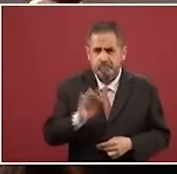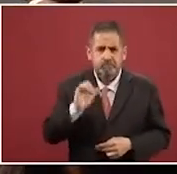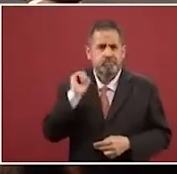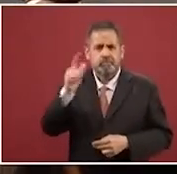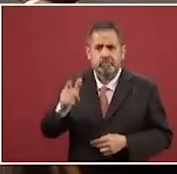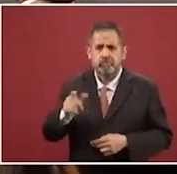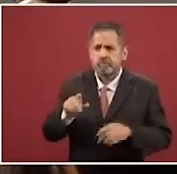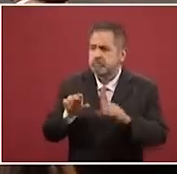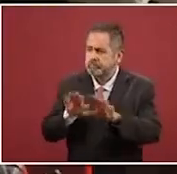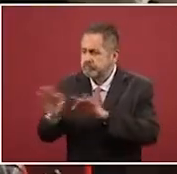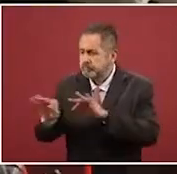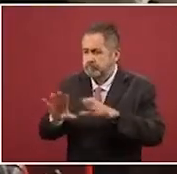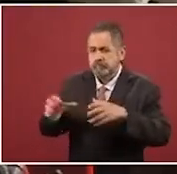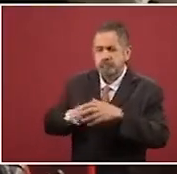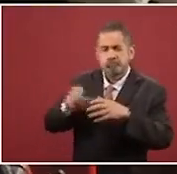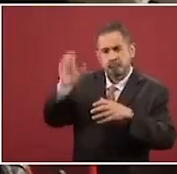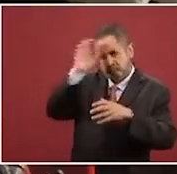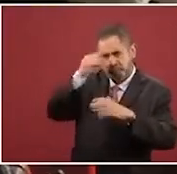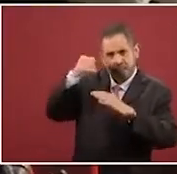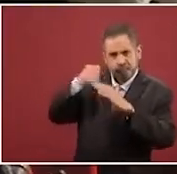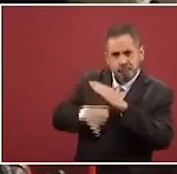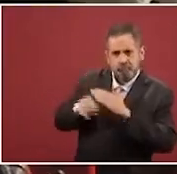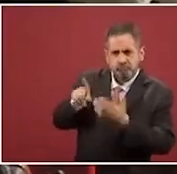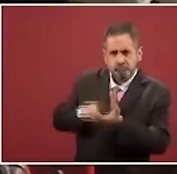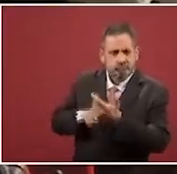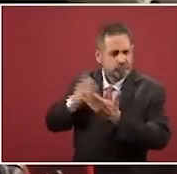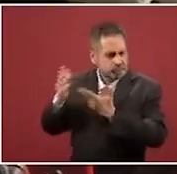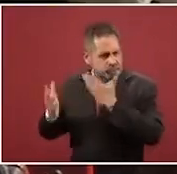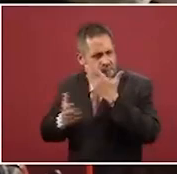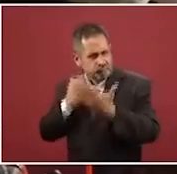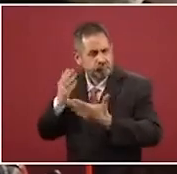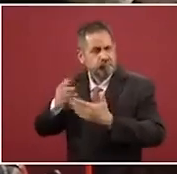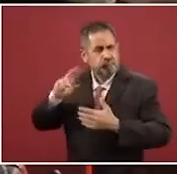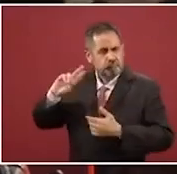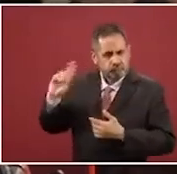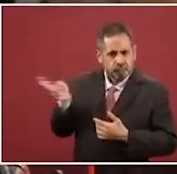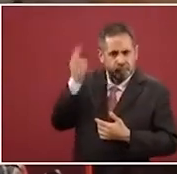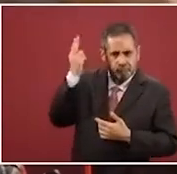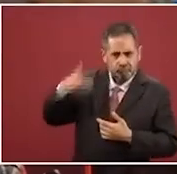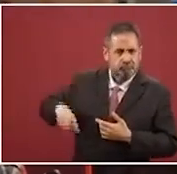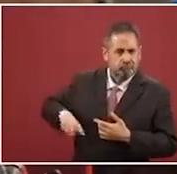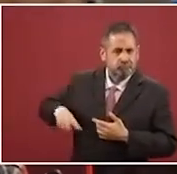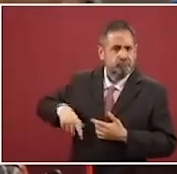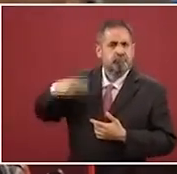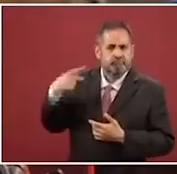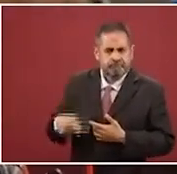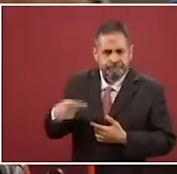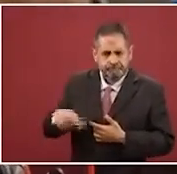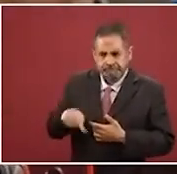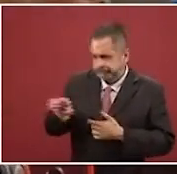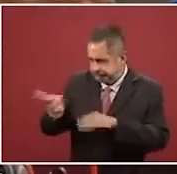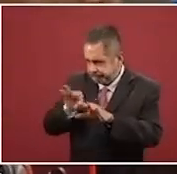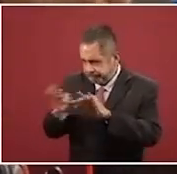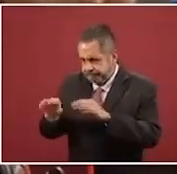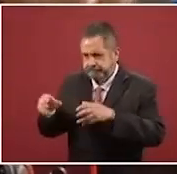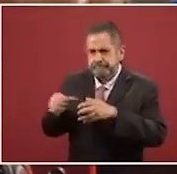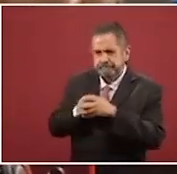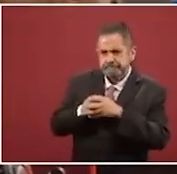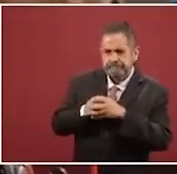alguna comisión para que estos científicos, estudiosos de las universidades públicas, básicamente,